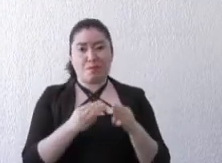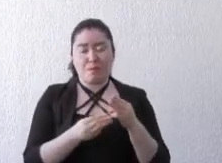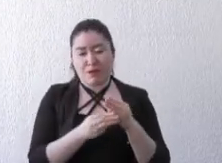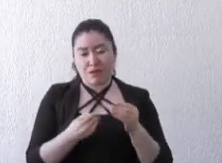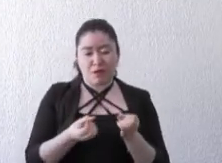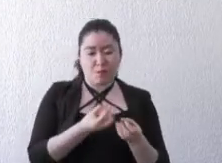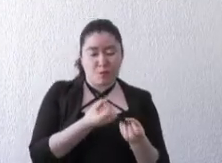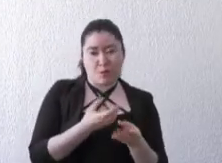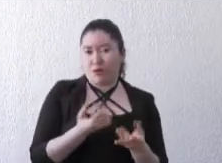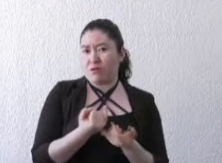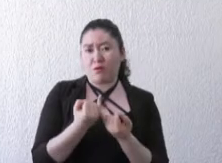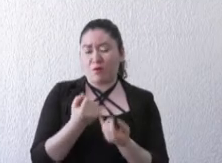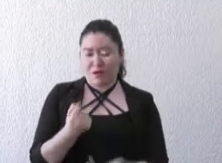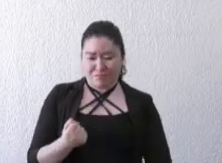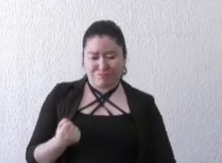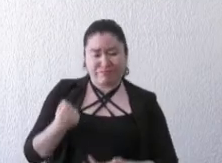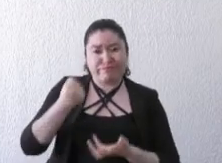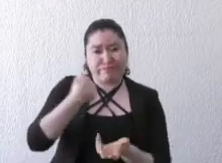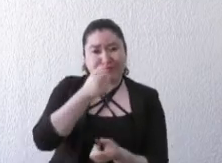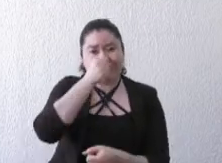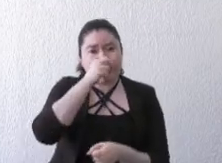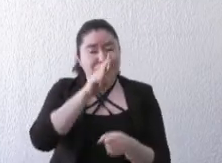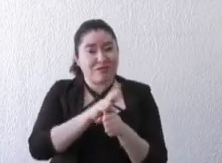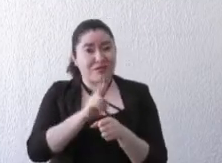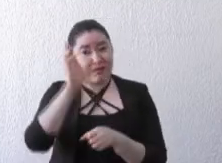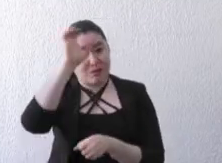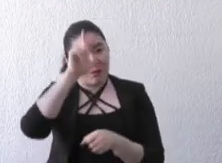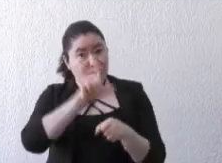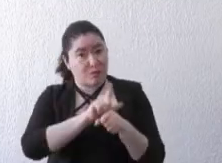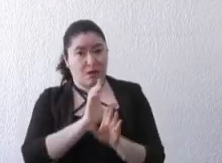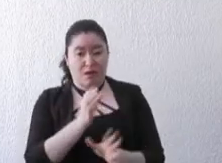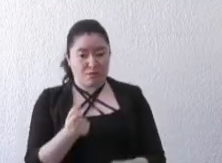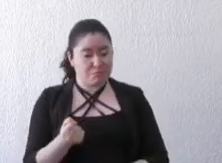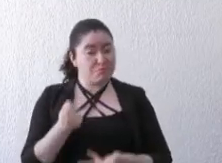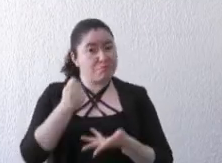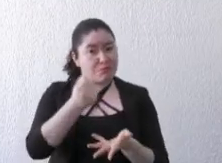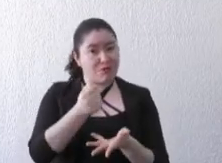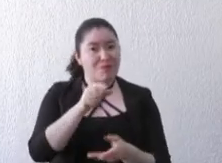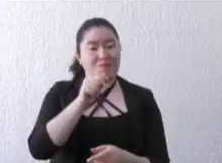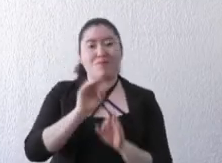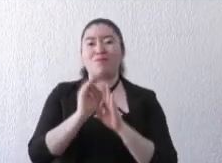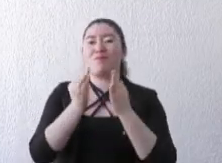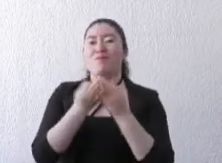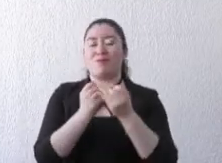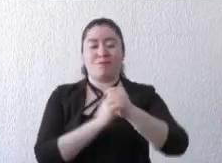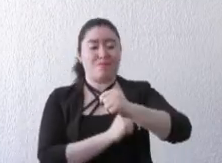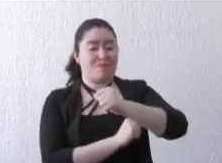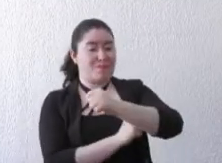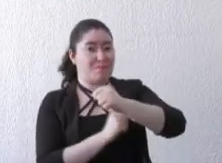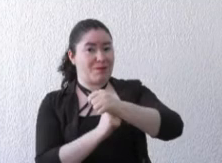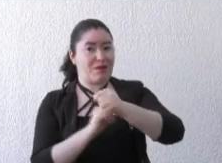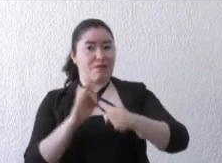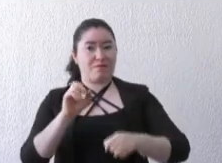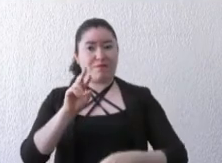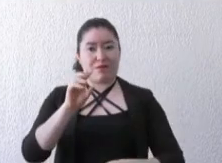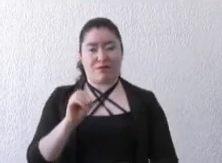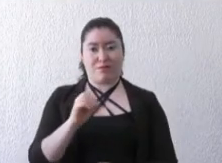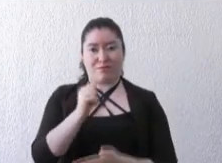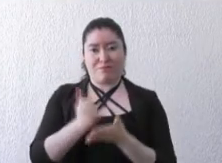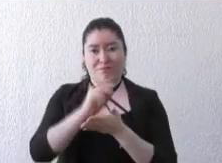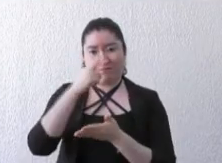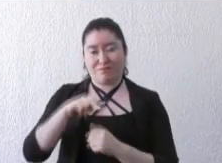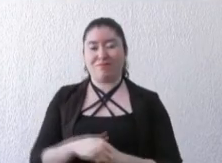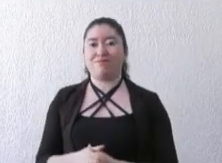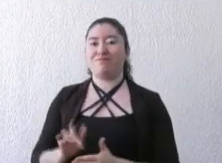de Cultura. Entonces, de esta manera es que se mantienen los faros y los pilares de la Ciudad de México. Ok, gracias,